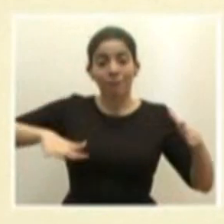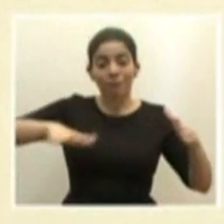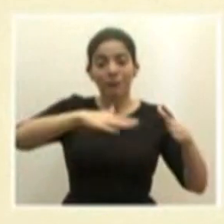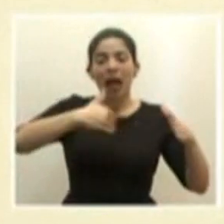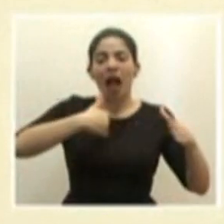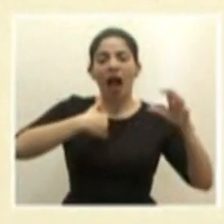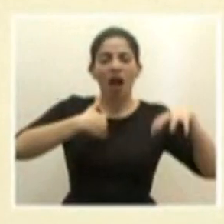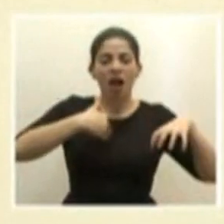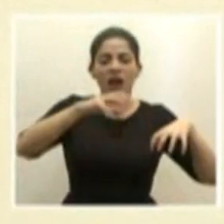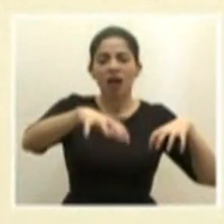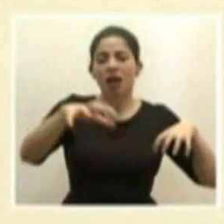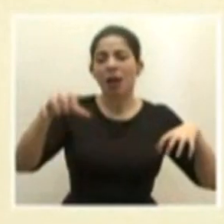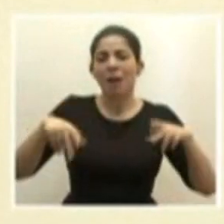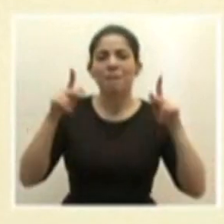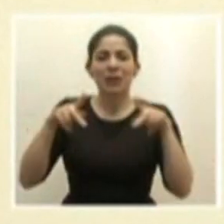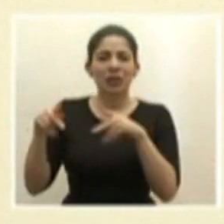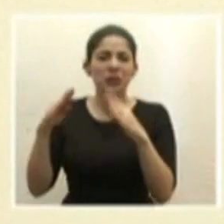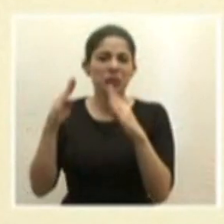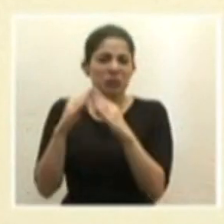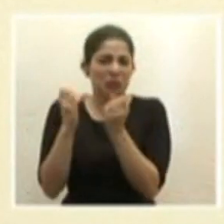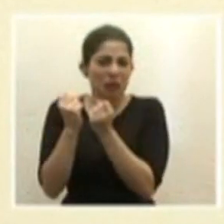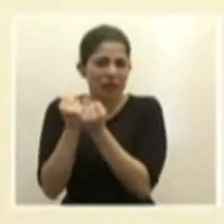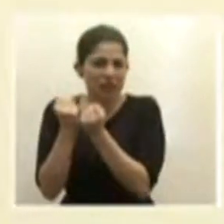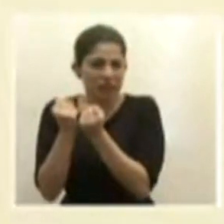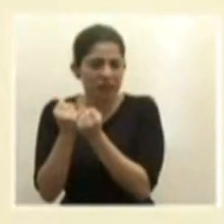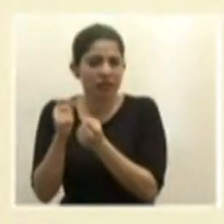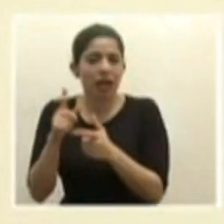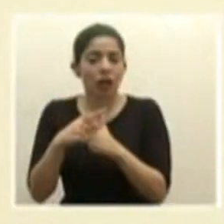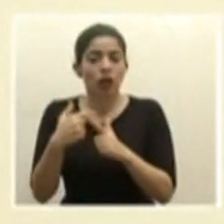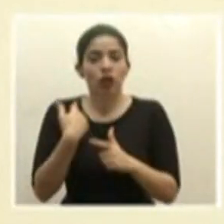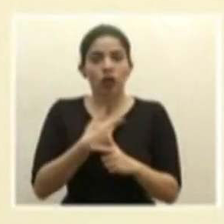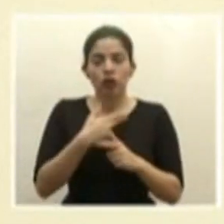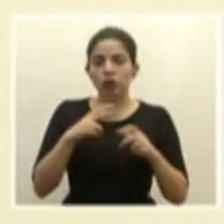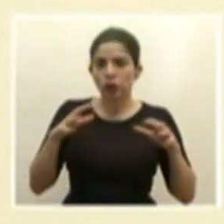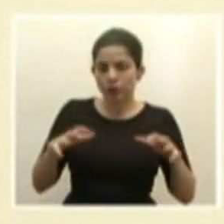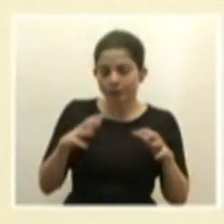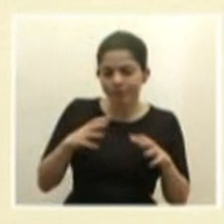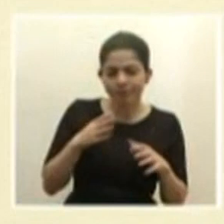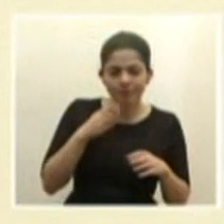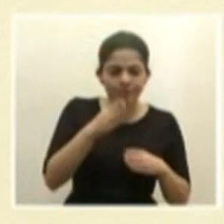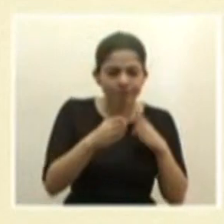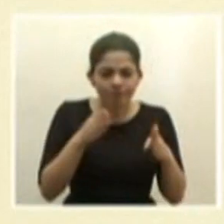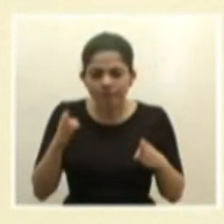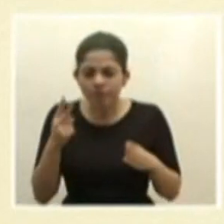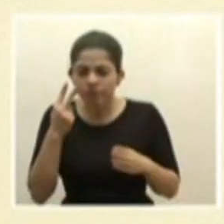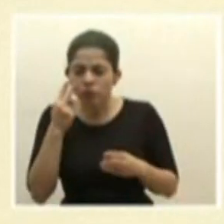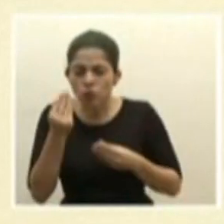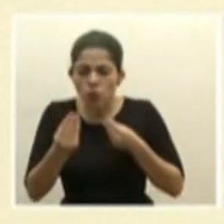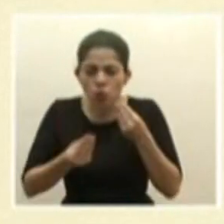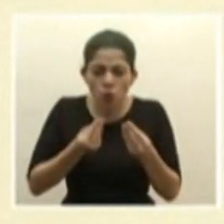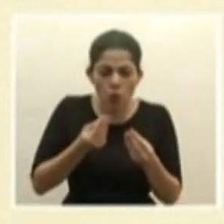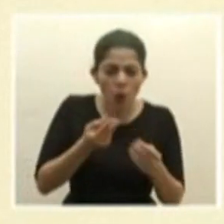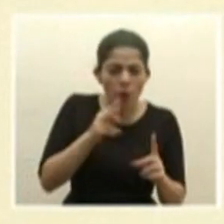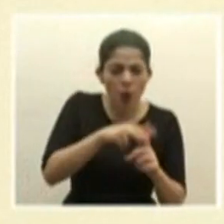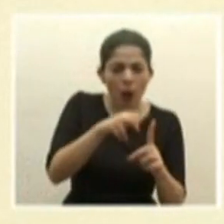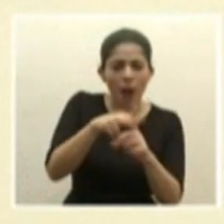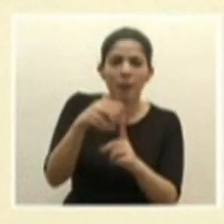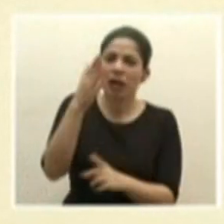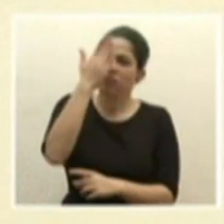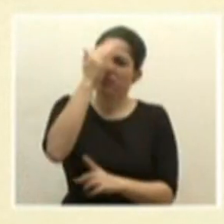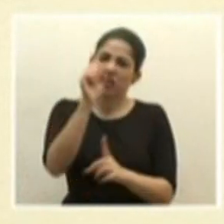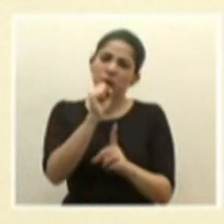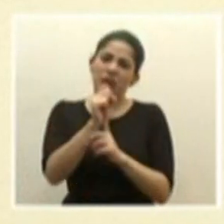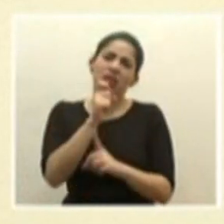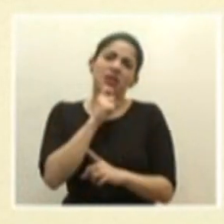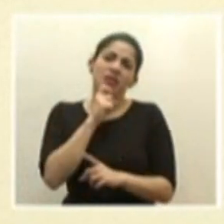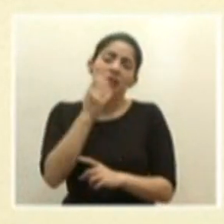es parte del trabajo que tratamos de llevar adelante y de forma proactiva. En realidad estamos viendo a ver qué se puede plantear, pero es una situación también difícil, como le digo, porque